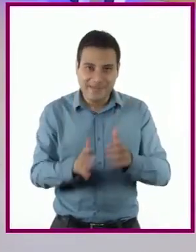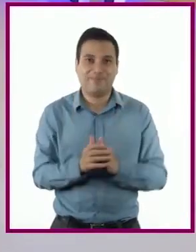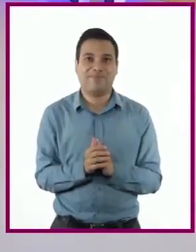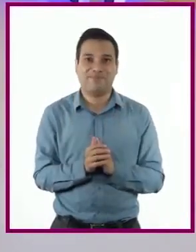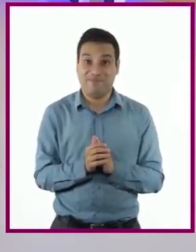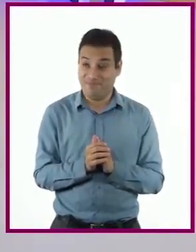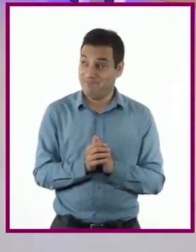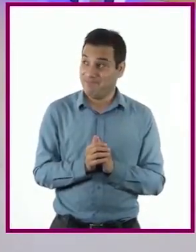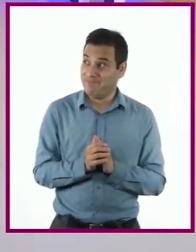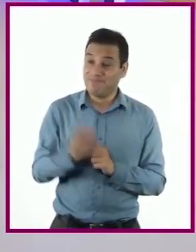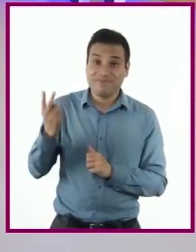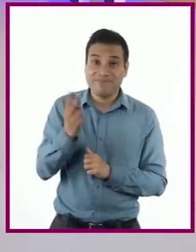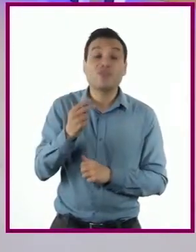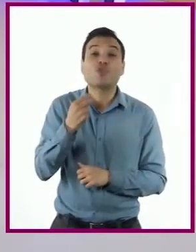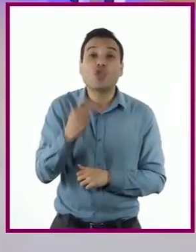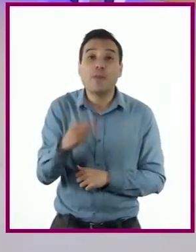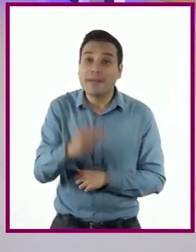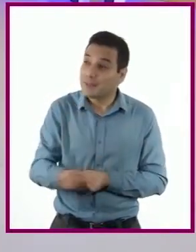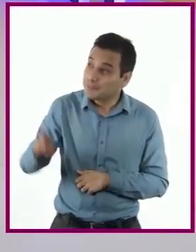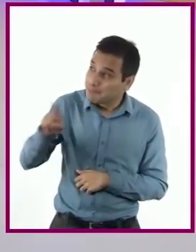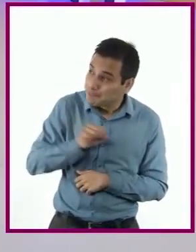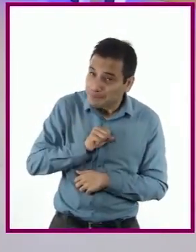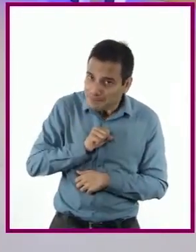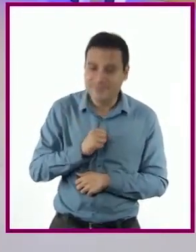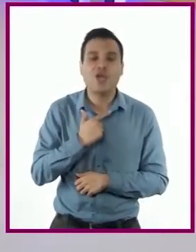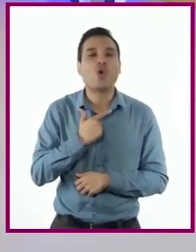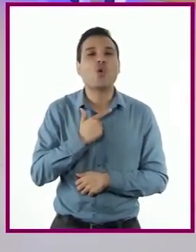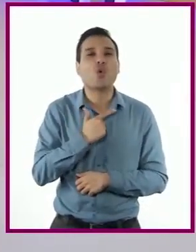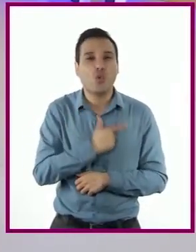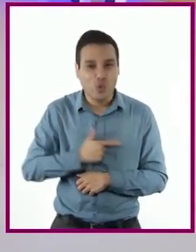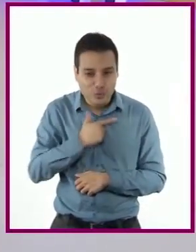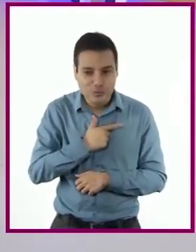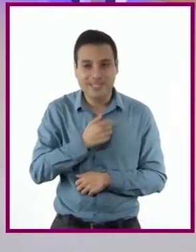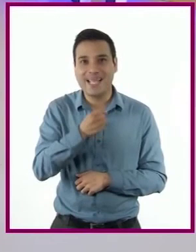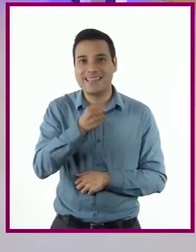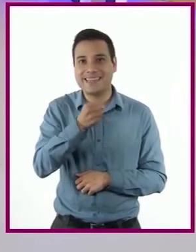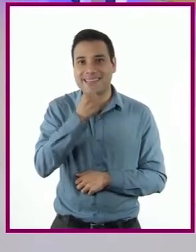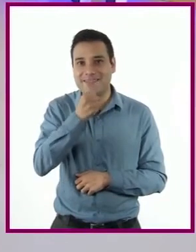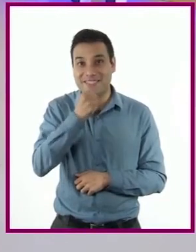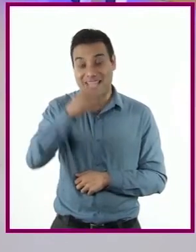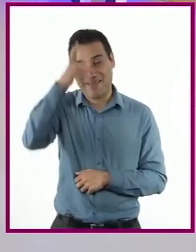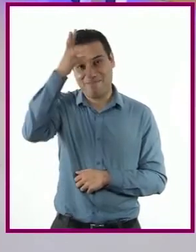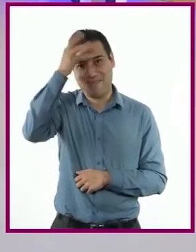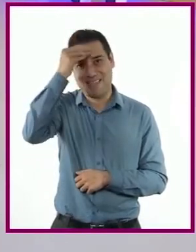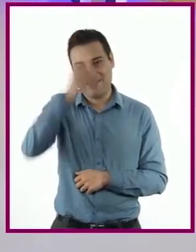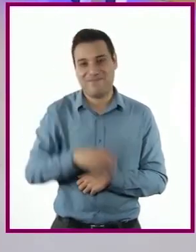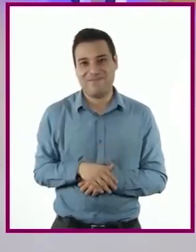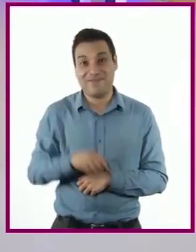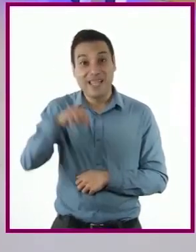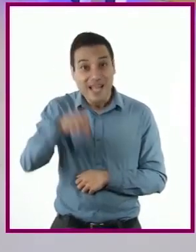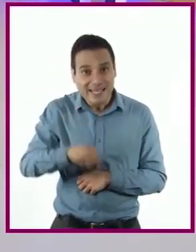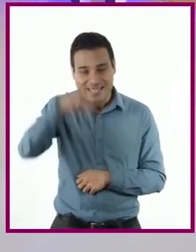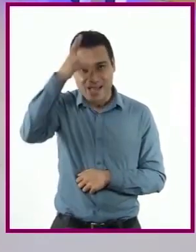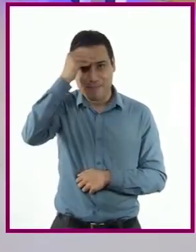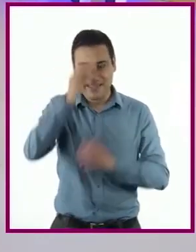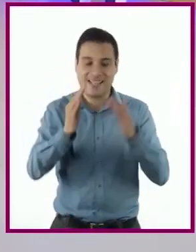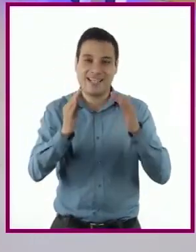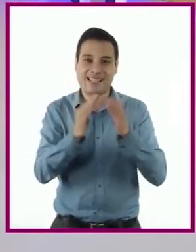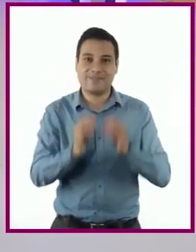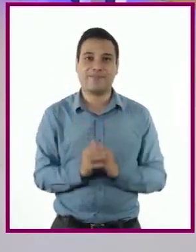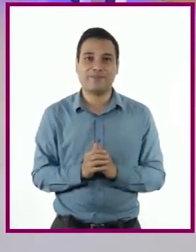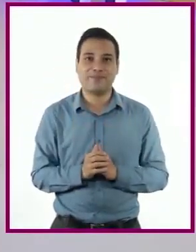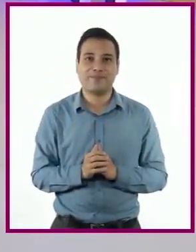Lange. Y yo, Leslie Mendívil. Fue un gusto disfrutar de la entrevista y seguir aprendiendo juntos en Aprende en